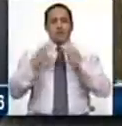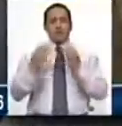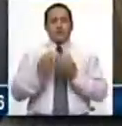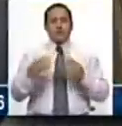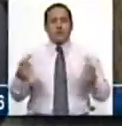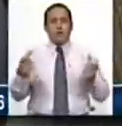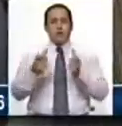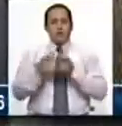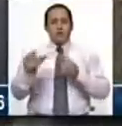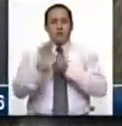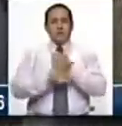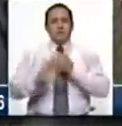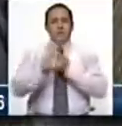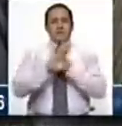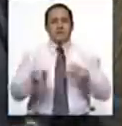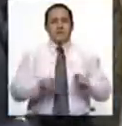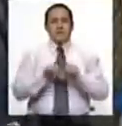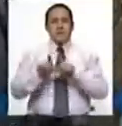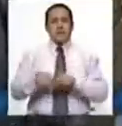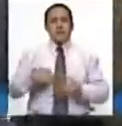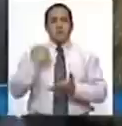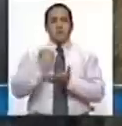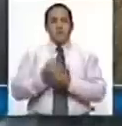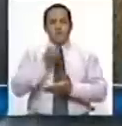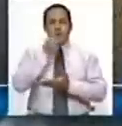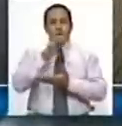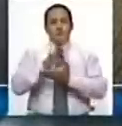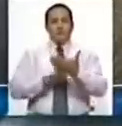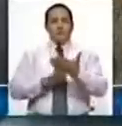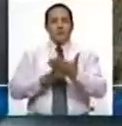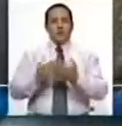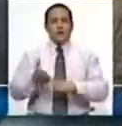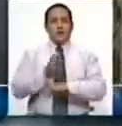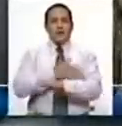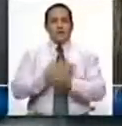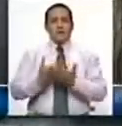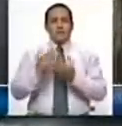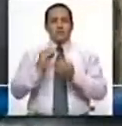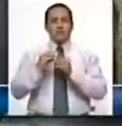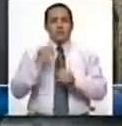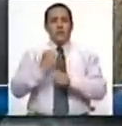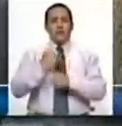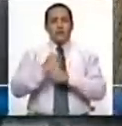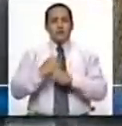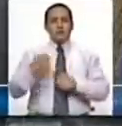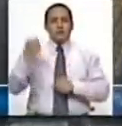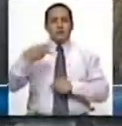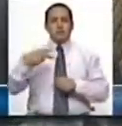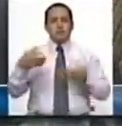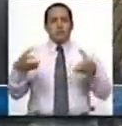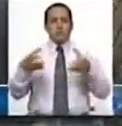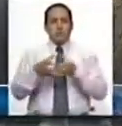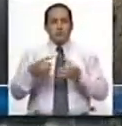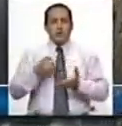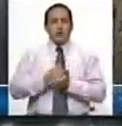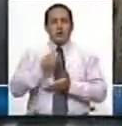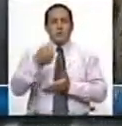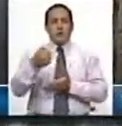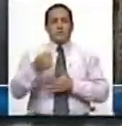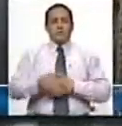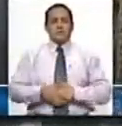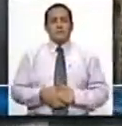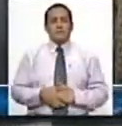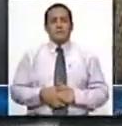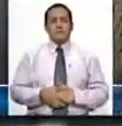comisión de defensa ha aprobado el informe que ha elaborado el subgrupo de adquisiciones